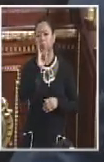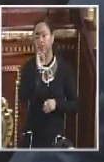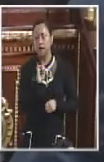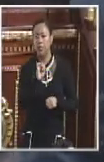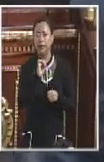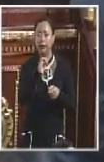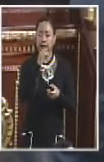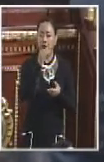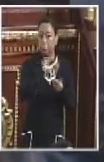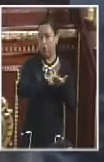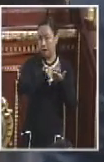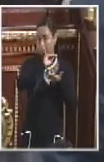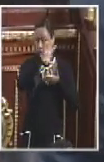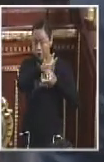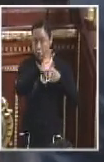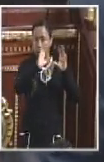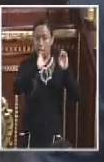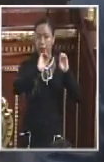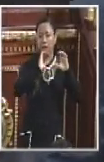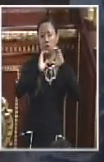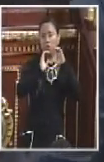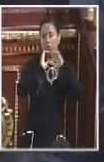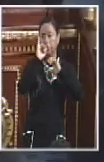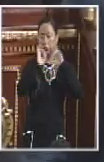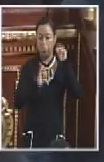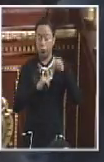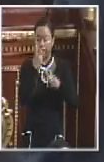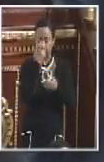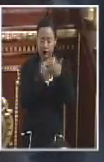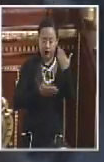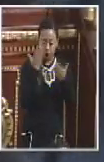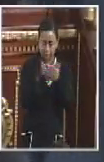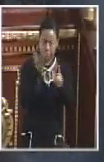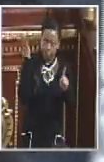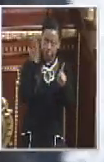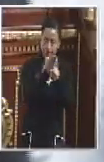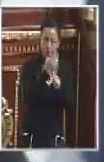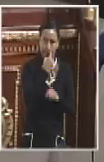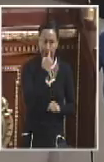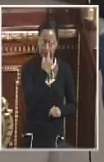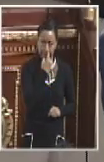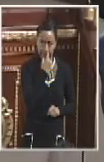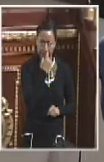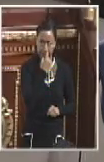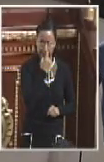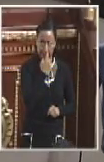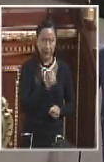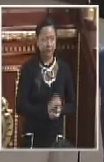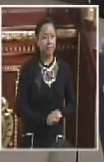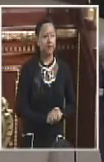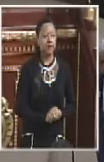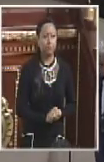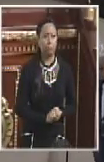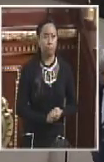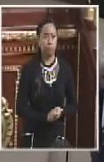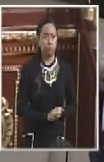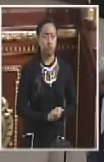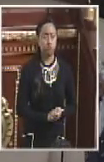rechaza el comunicado enviado. Esa es la propuesta específica, Presidenta. Entonces, le tengo que pedir.